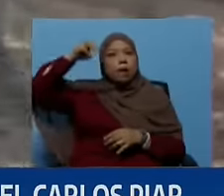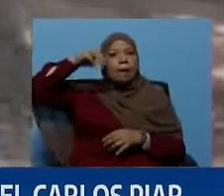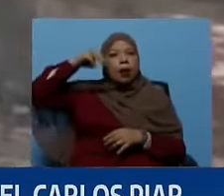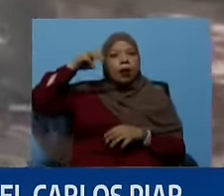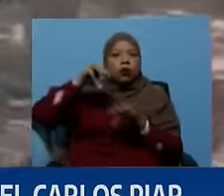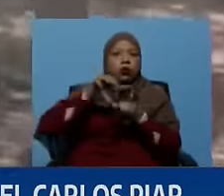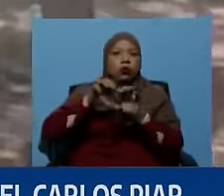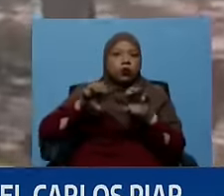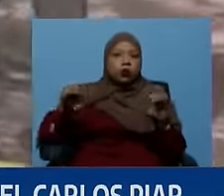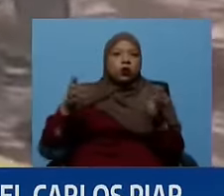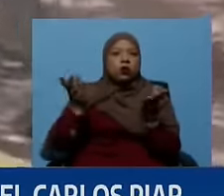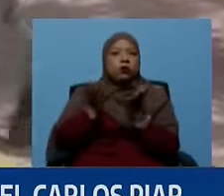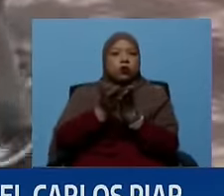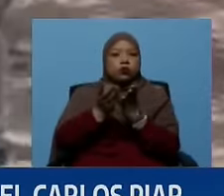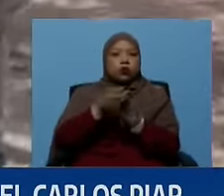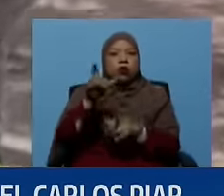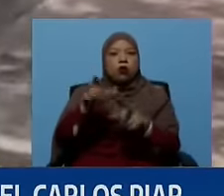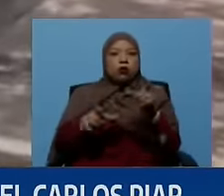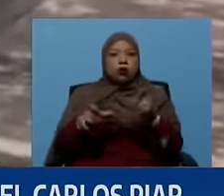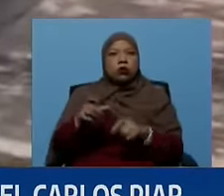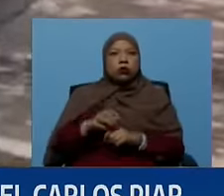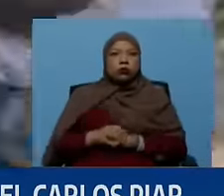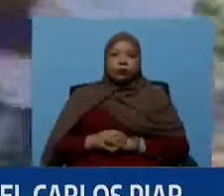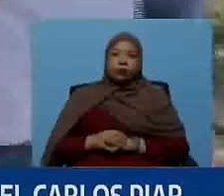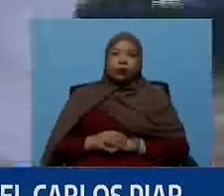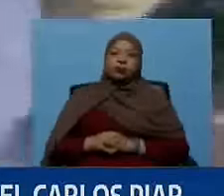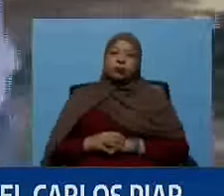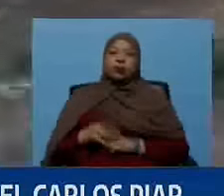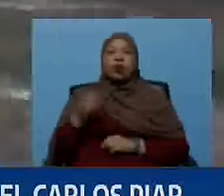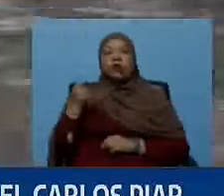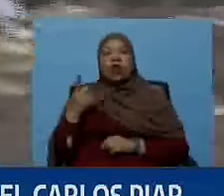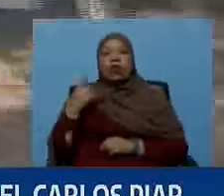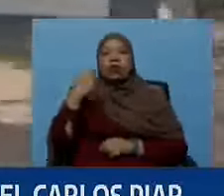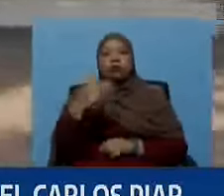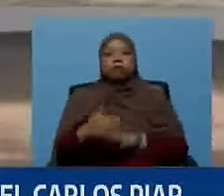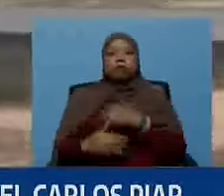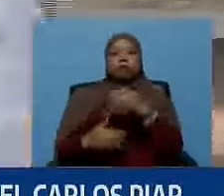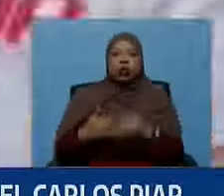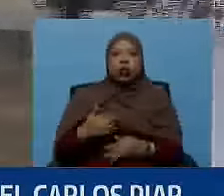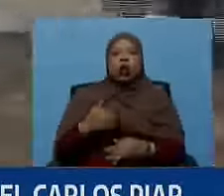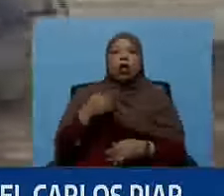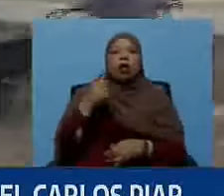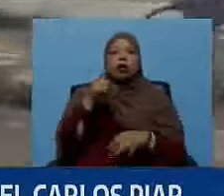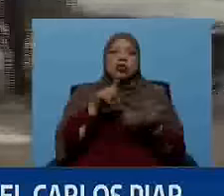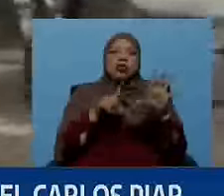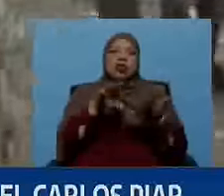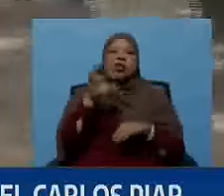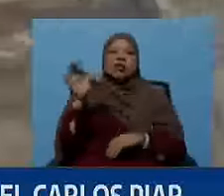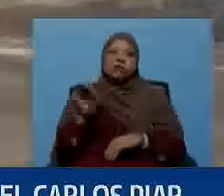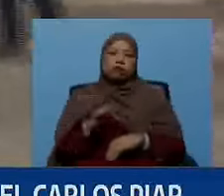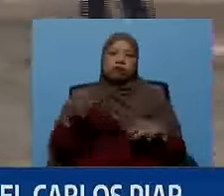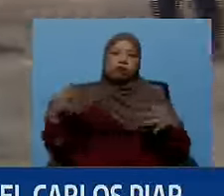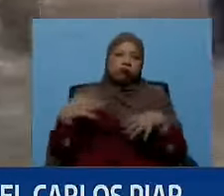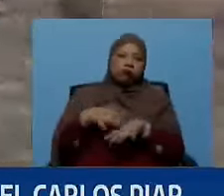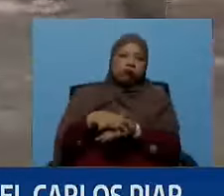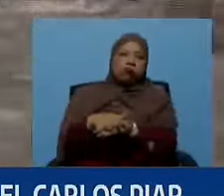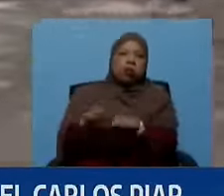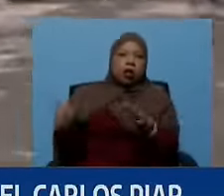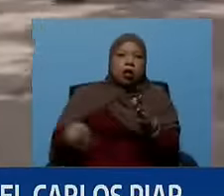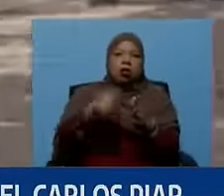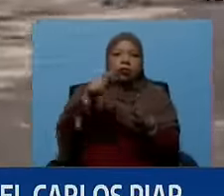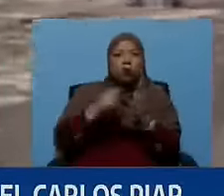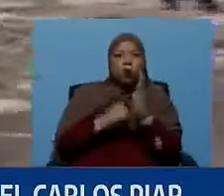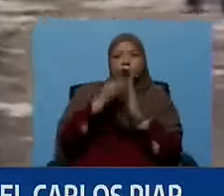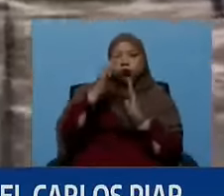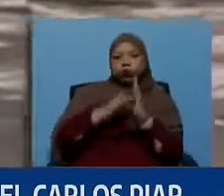estamos haciendo en el Manuel piar tenemos un 60 por de avance de recuperación integral pero yo quisiera que fuera